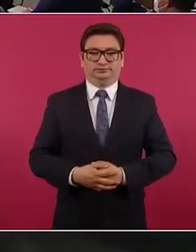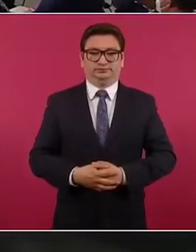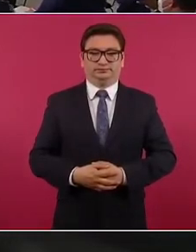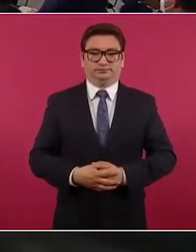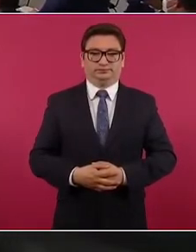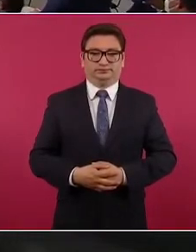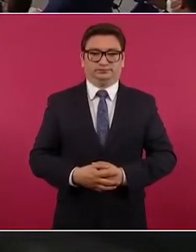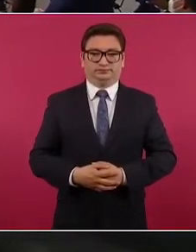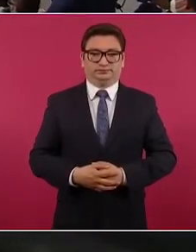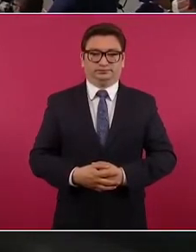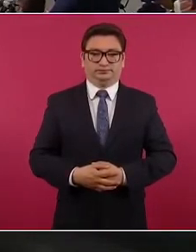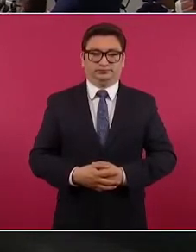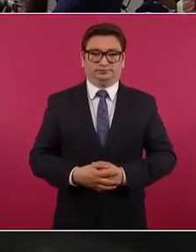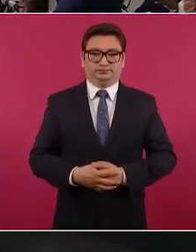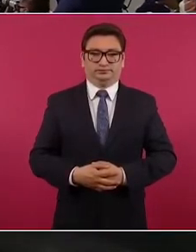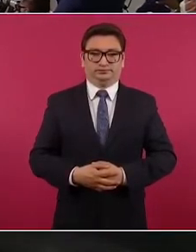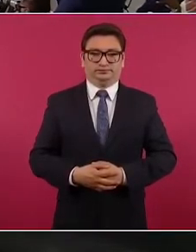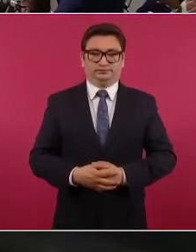Esto fue